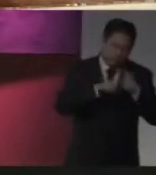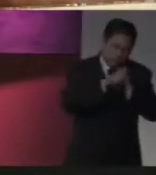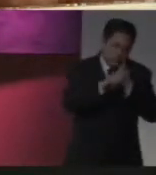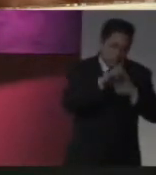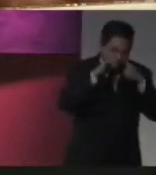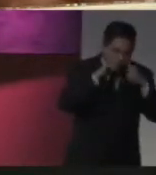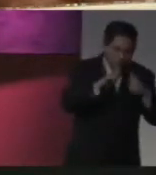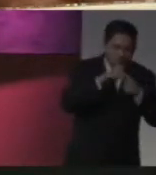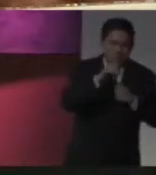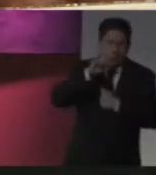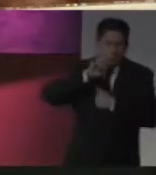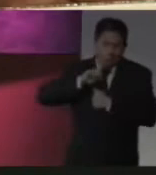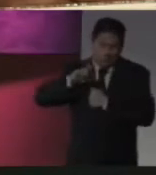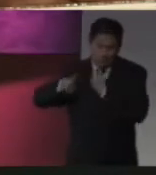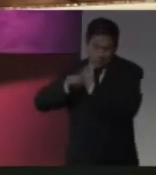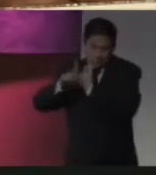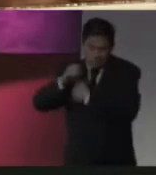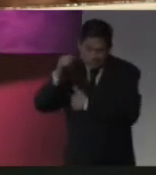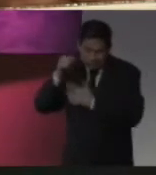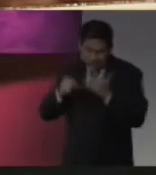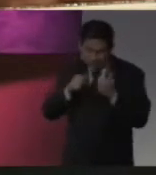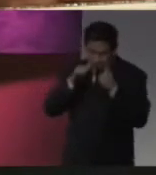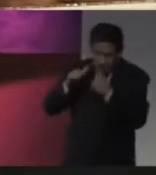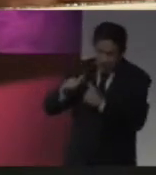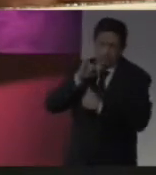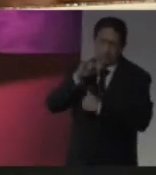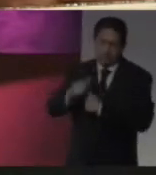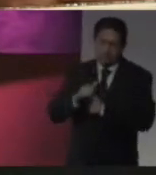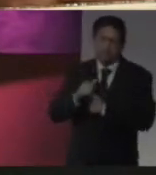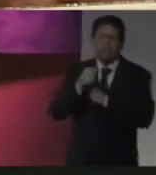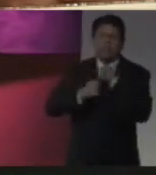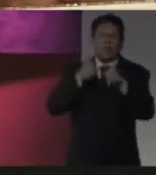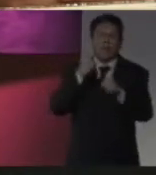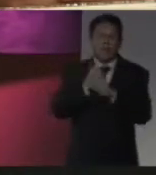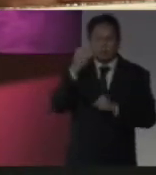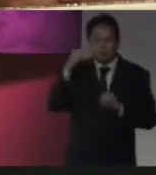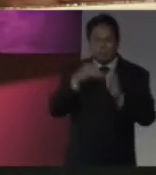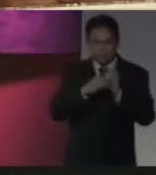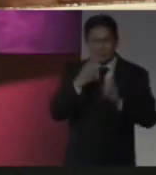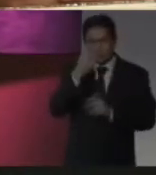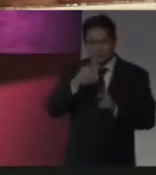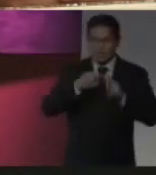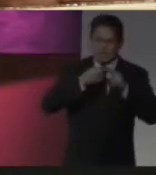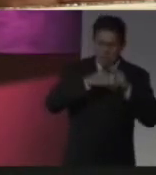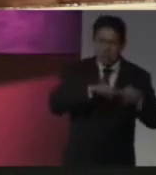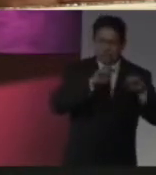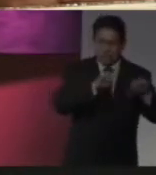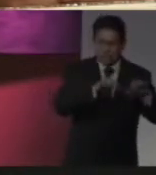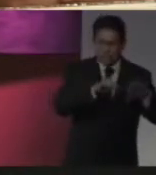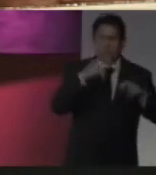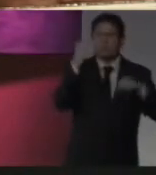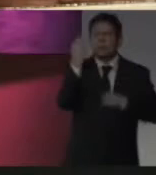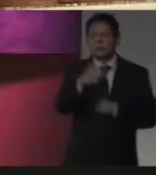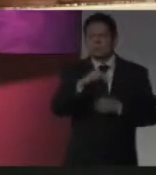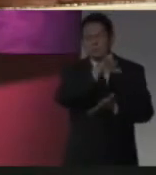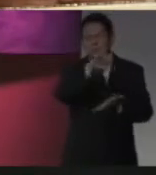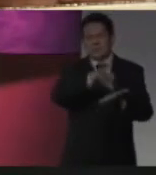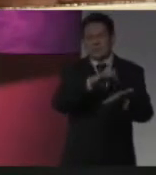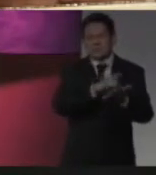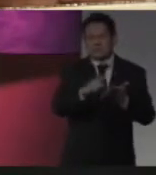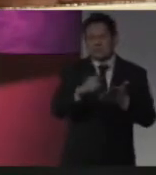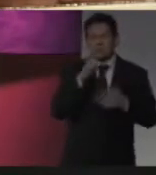las mujeres. En 2003 fundamos el Centro de Derechos de las Mujeres, que es